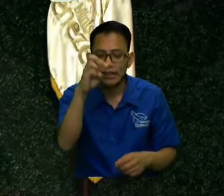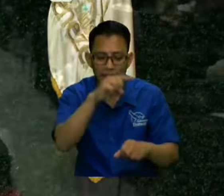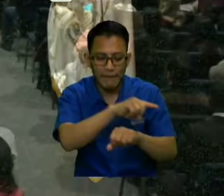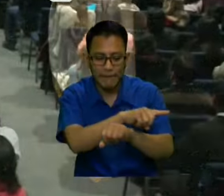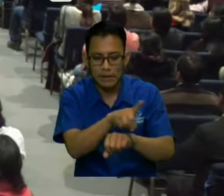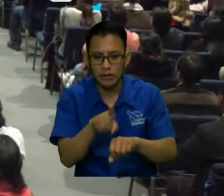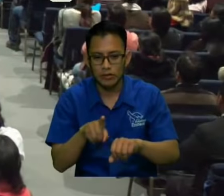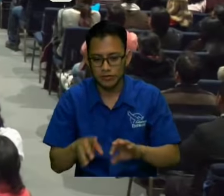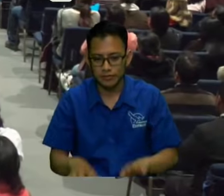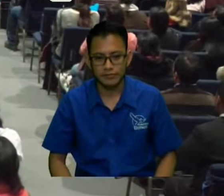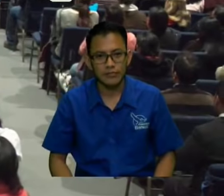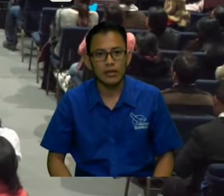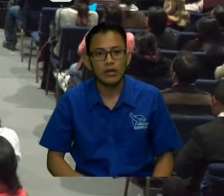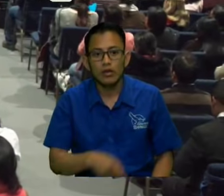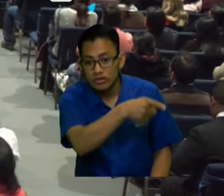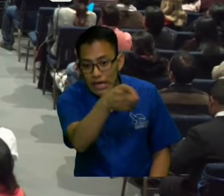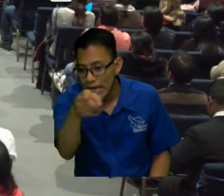os conforméis a este mundo.